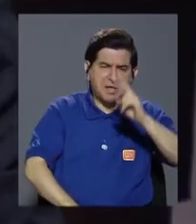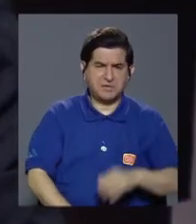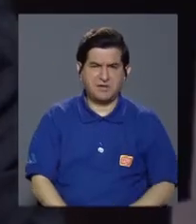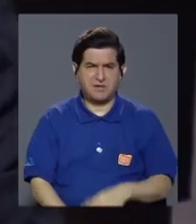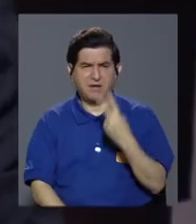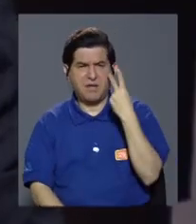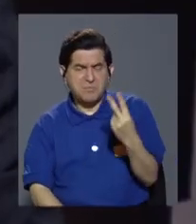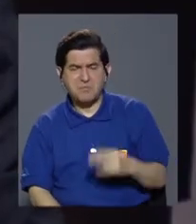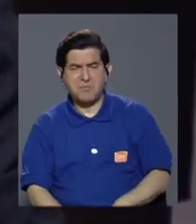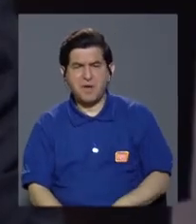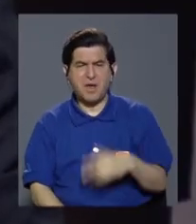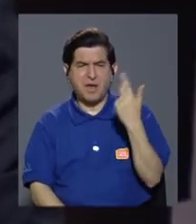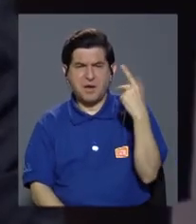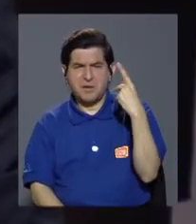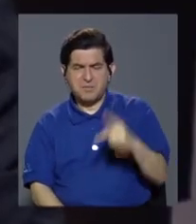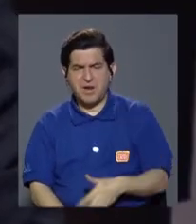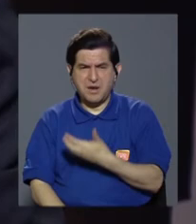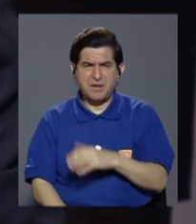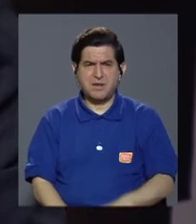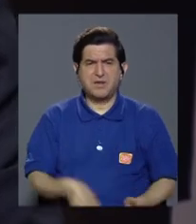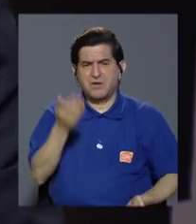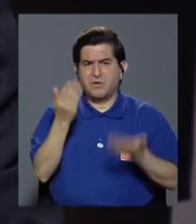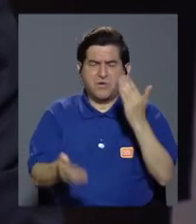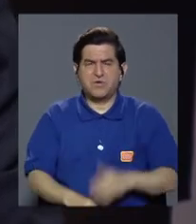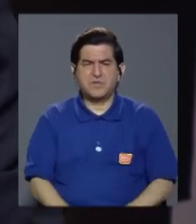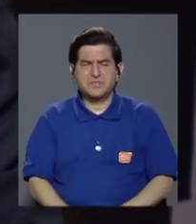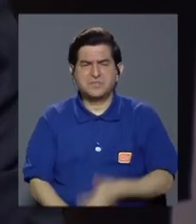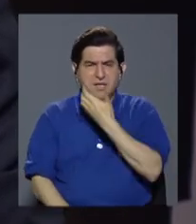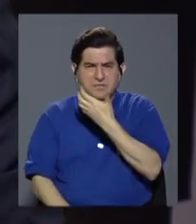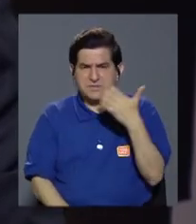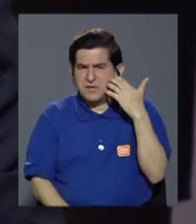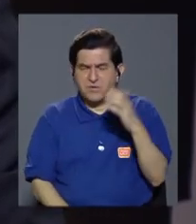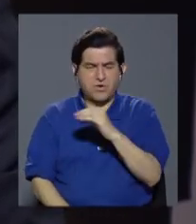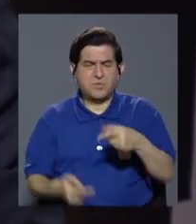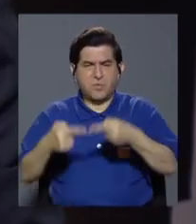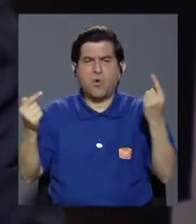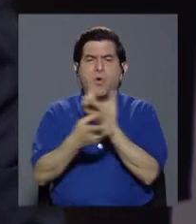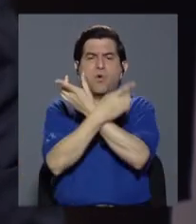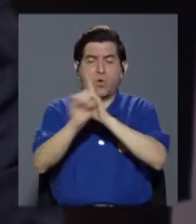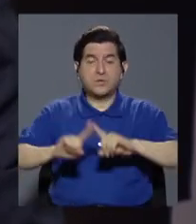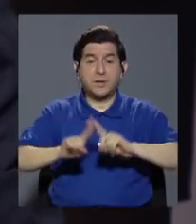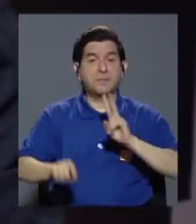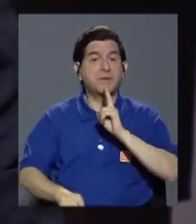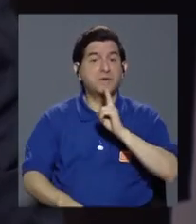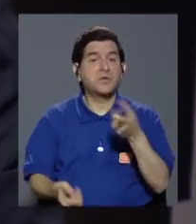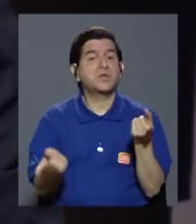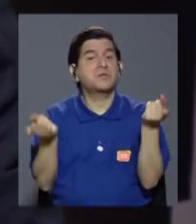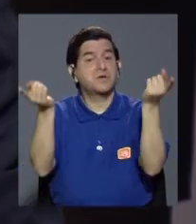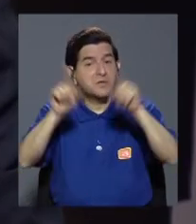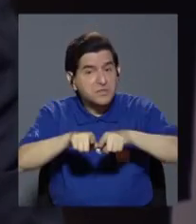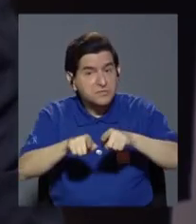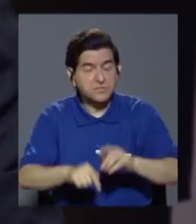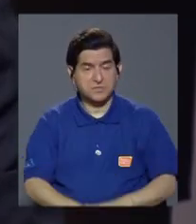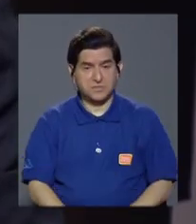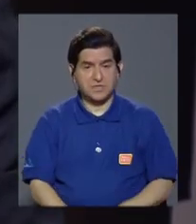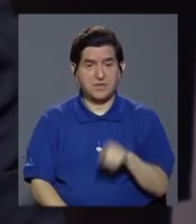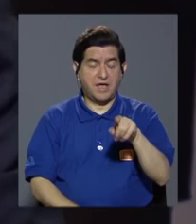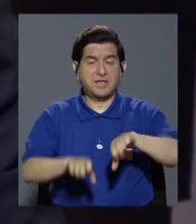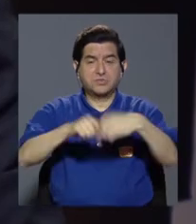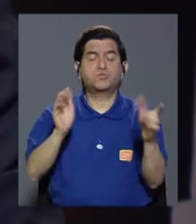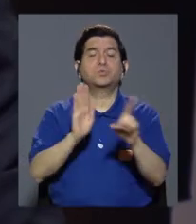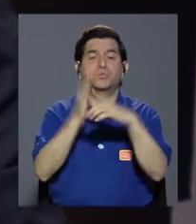que hay una amenaza terrorista una amenaza contra la estabilidad la democracia etcétera pero en lo real lo que hay es sufrimientos y abusos frente a los derechos